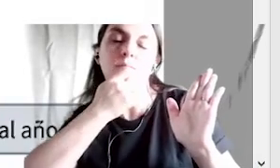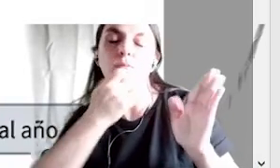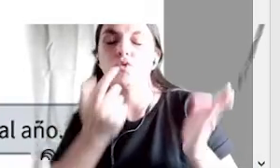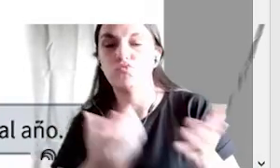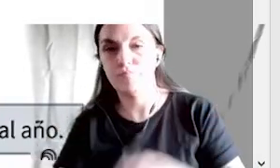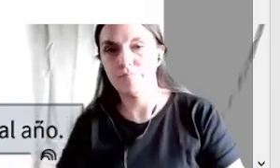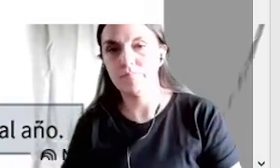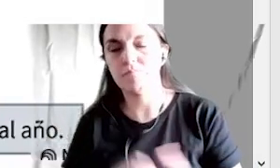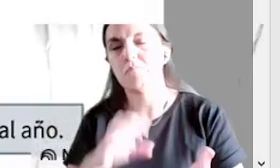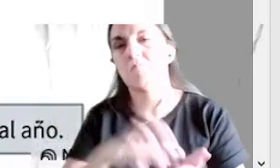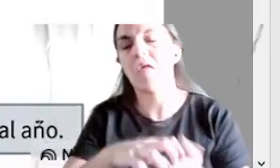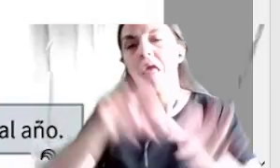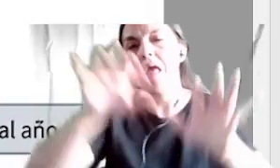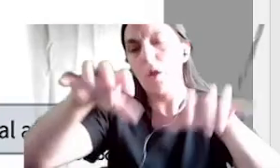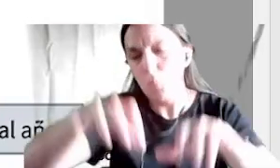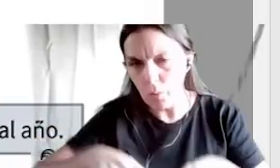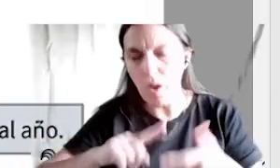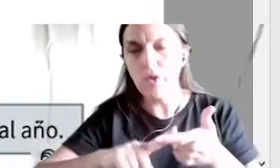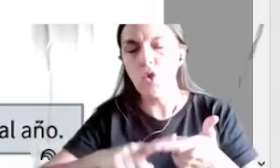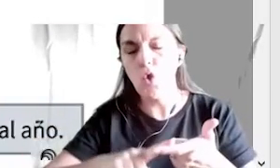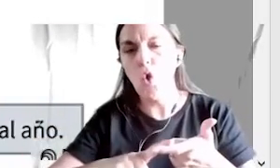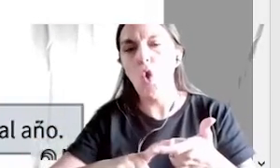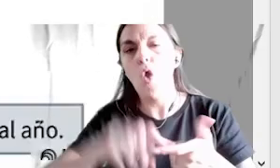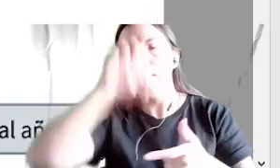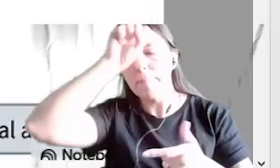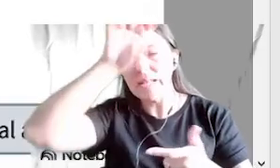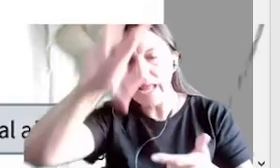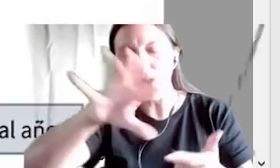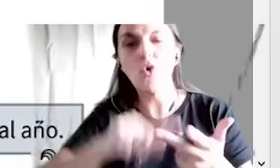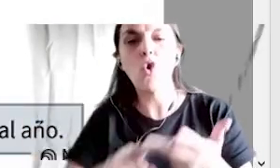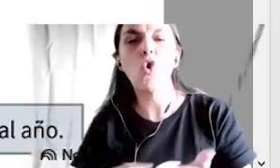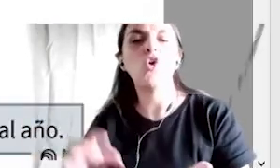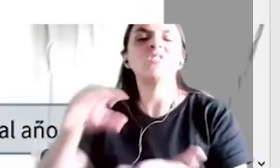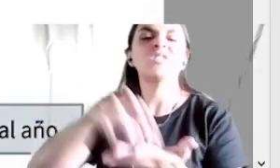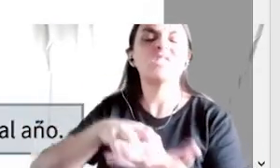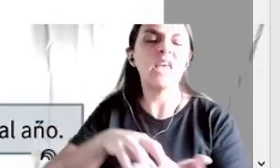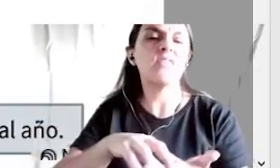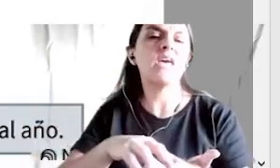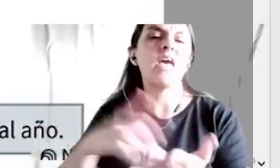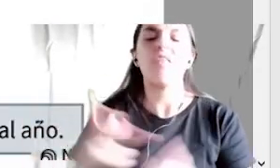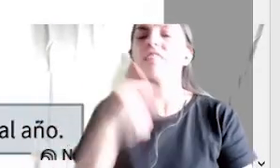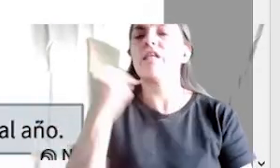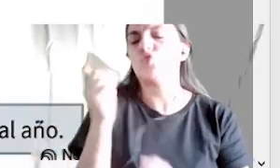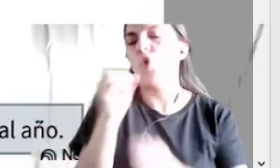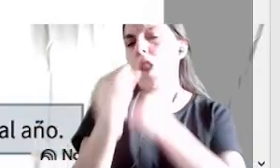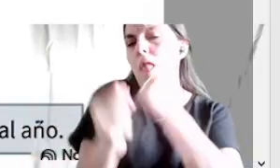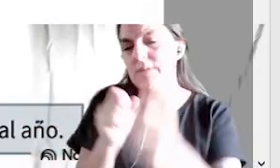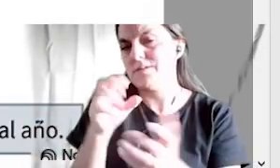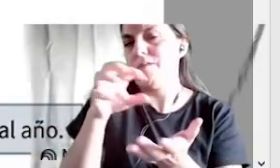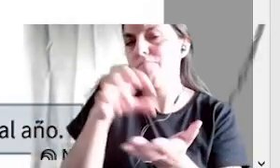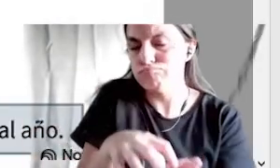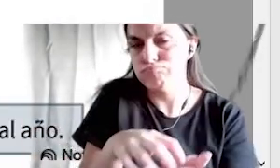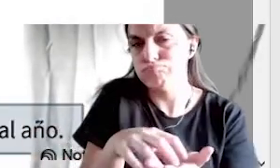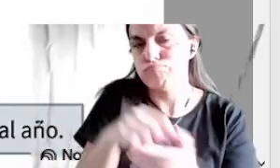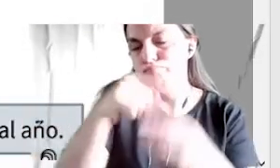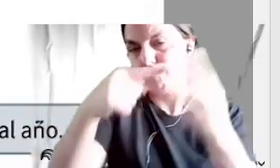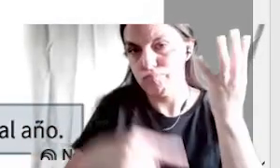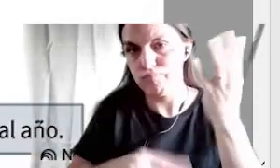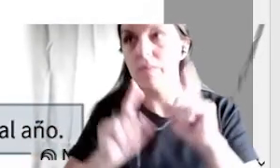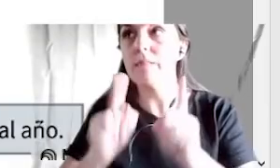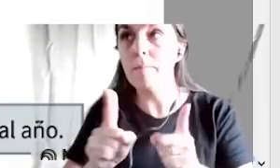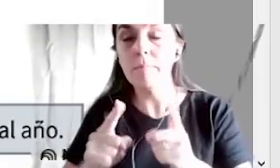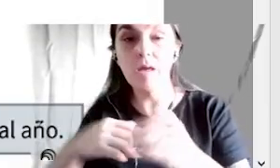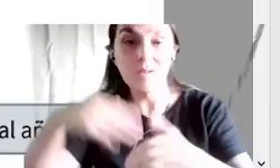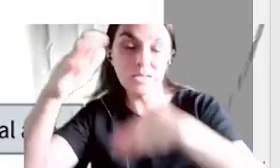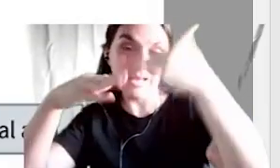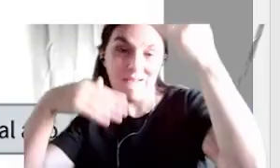establecimiento agropecuario, un establecimiento minero, una sede o una dirección de una empresa. Y también comprende a las obras de construcción o